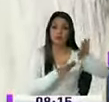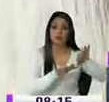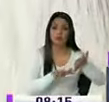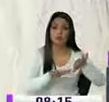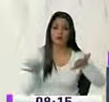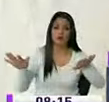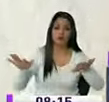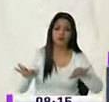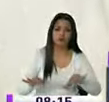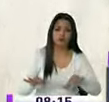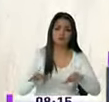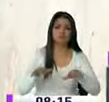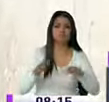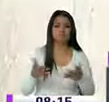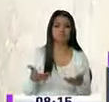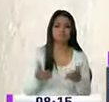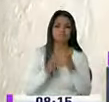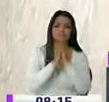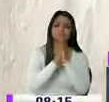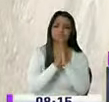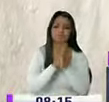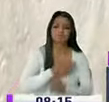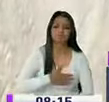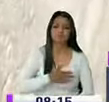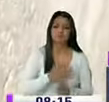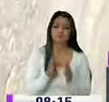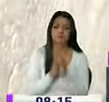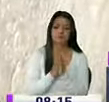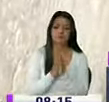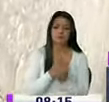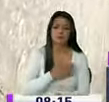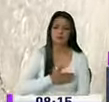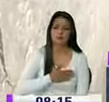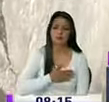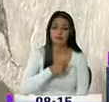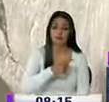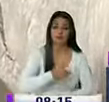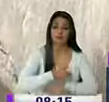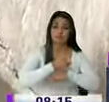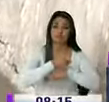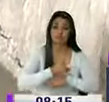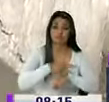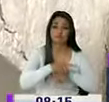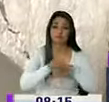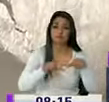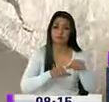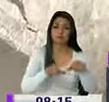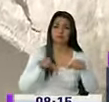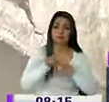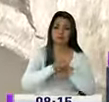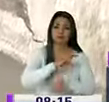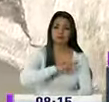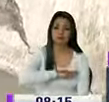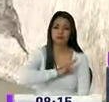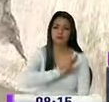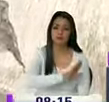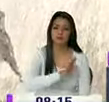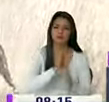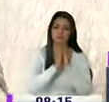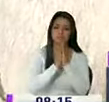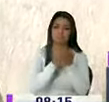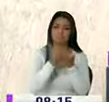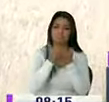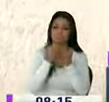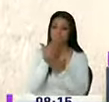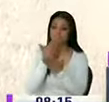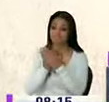queriendo colapsar. Entonces le pedimos de la manera más comedida, en realidad, a la administración zonal. Muchas gracias. Le